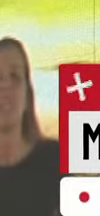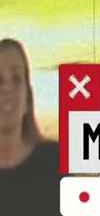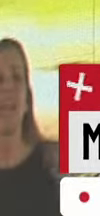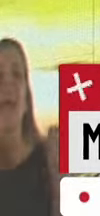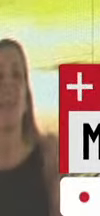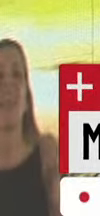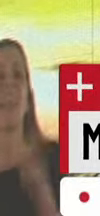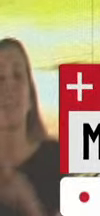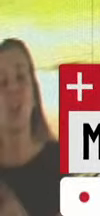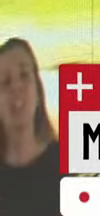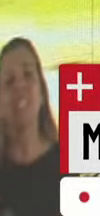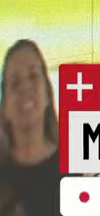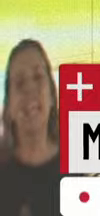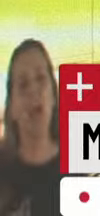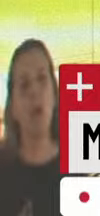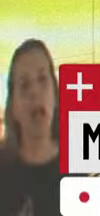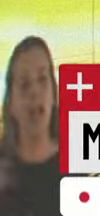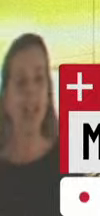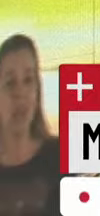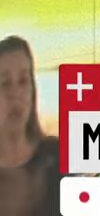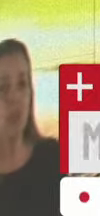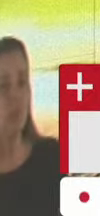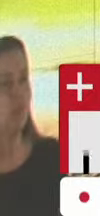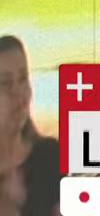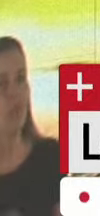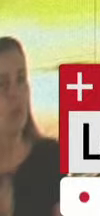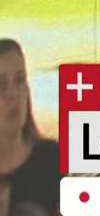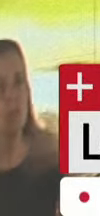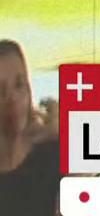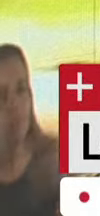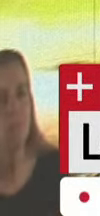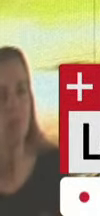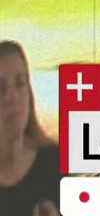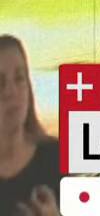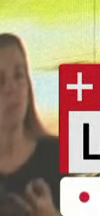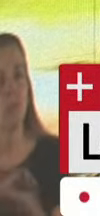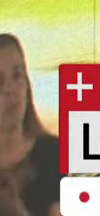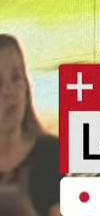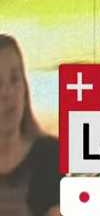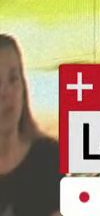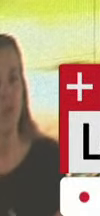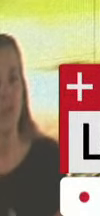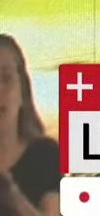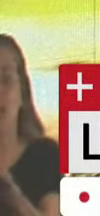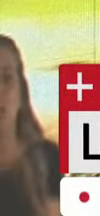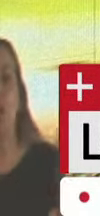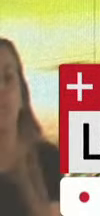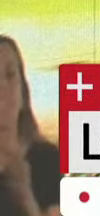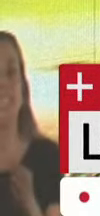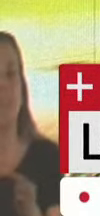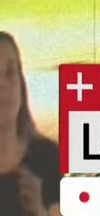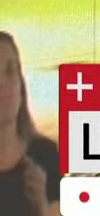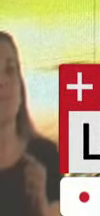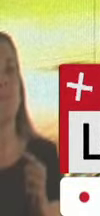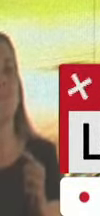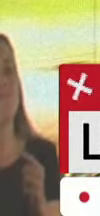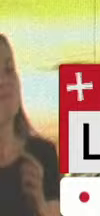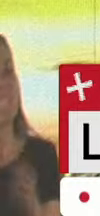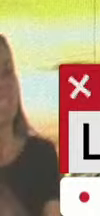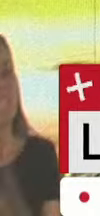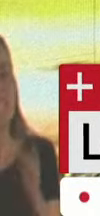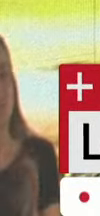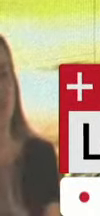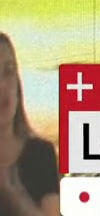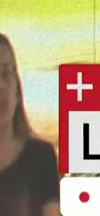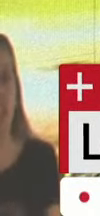estudié en Rosario, pero tomé cursos, porque yo hice el curso con Zaffaroni, con algún otro... Y la verdad que Zaffaroni era deslumbrante en aquel momento. Por